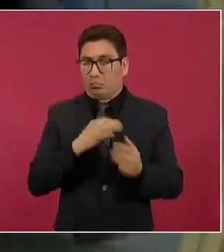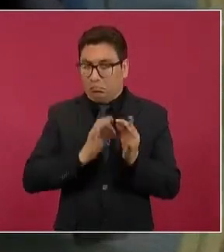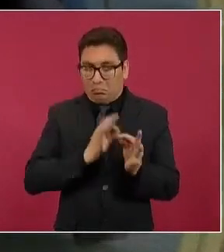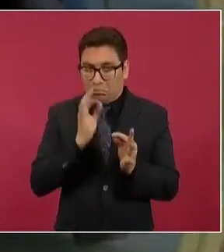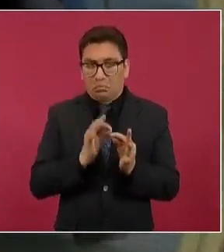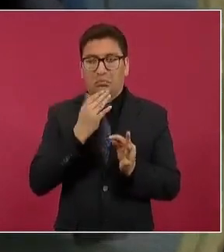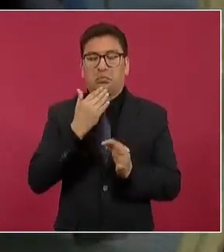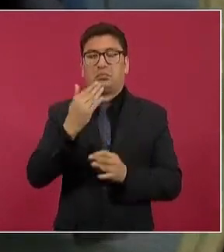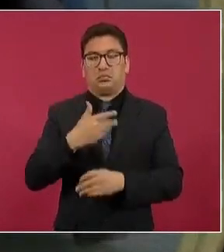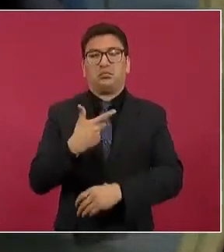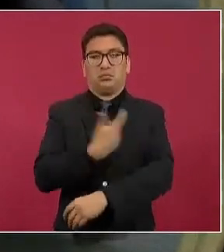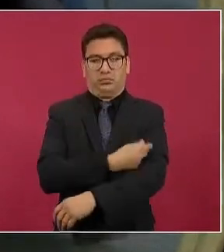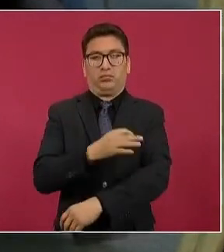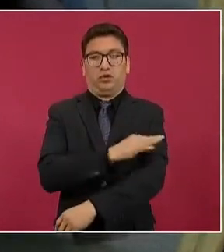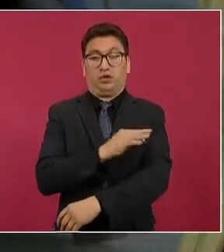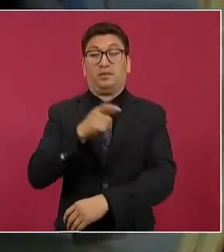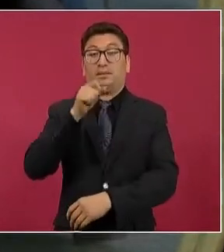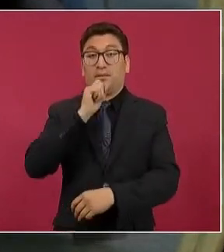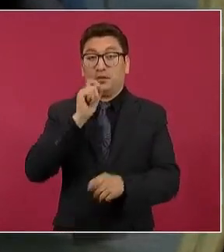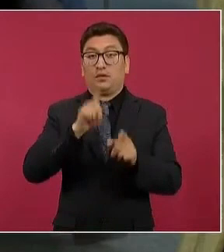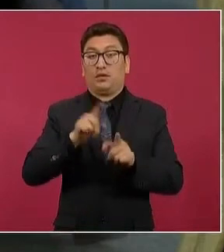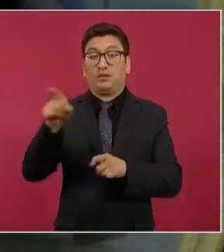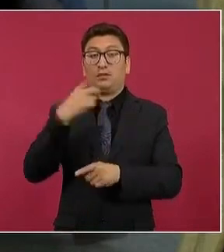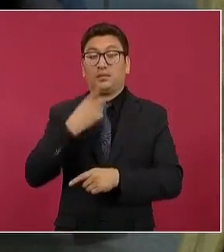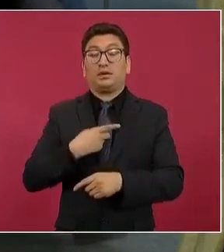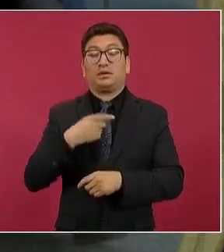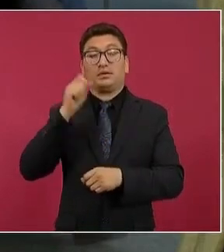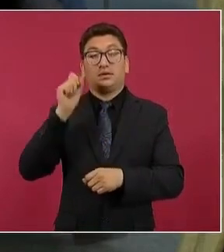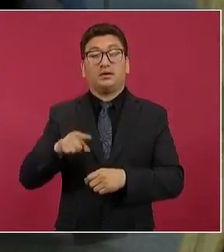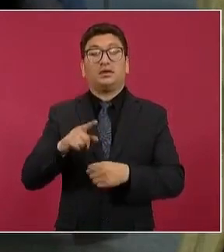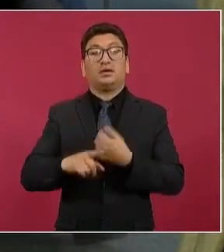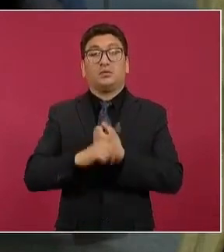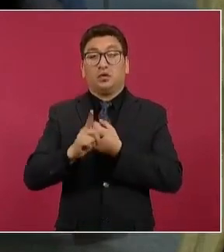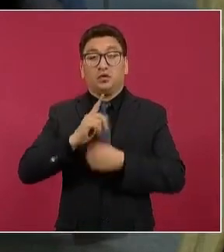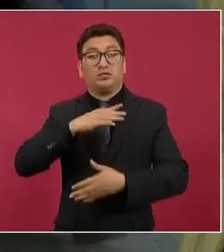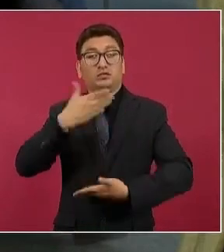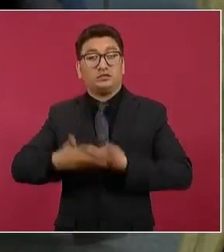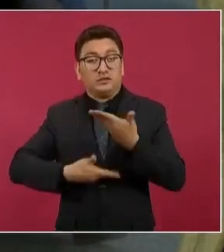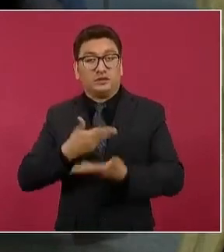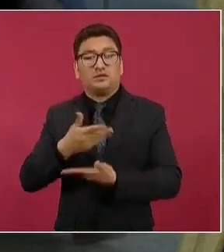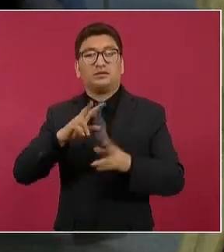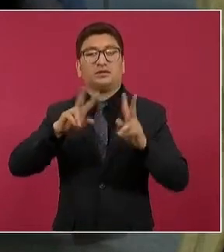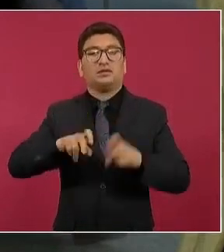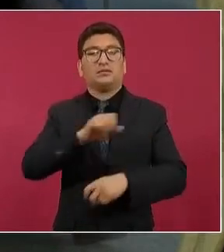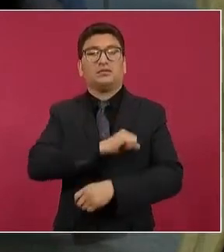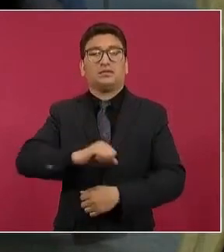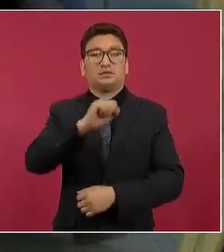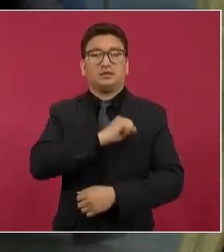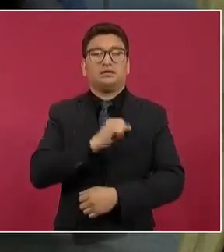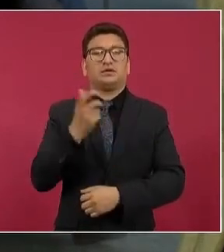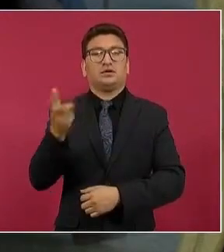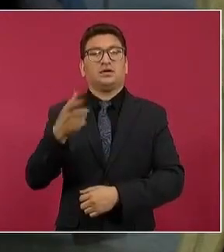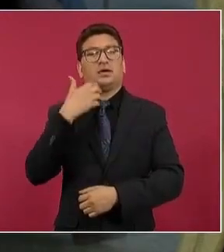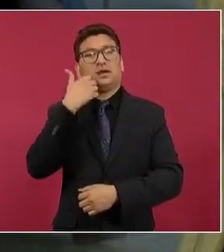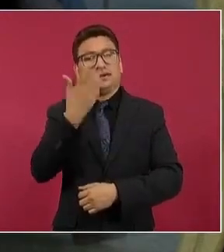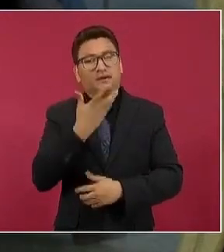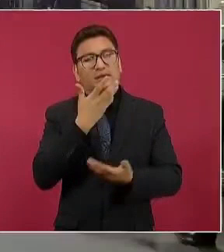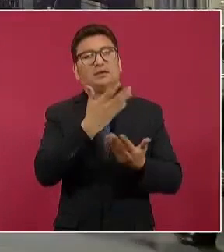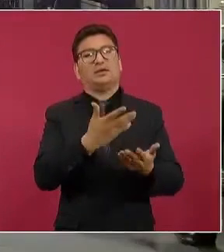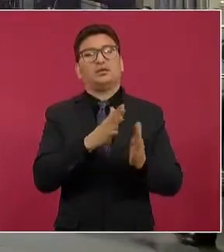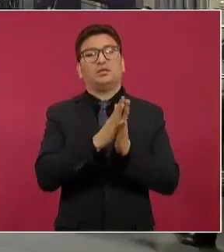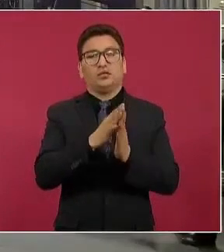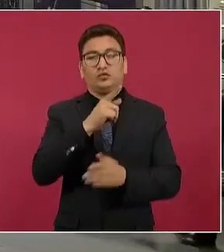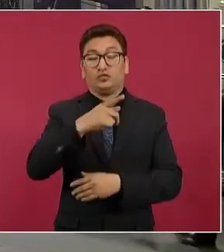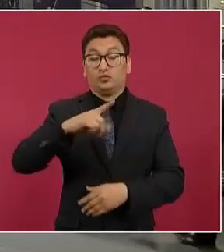me platican de la situación precaria en materia de servicios de salud. Ellos quisieran conocer si existe durante